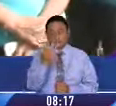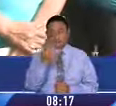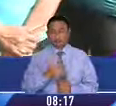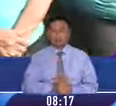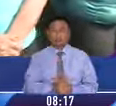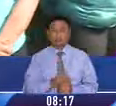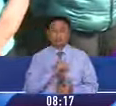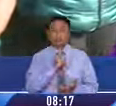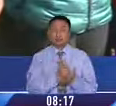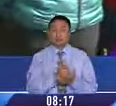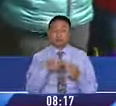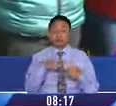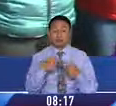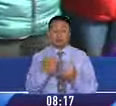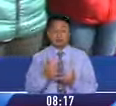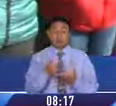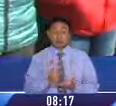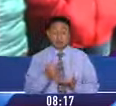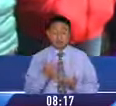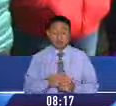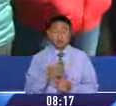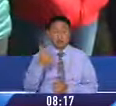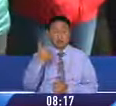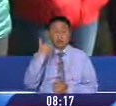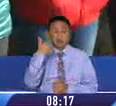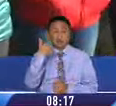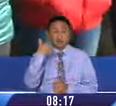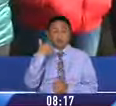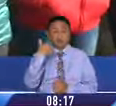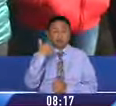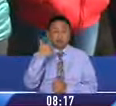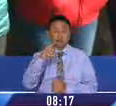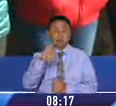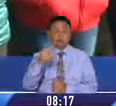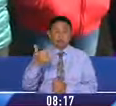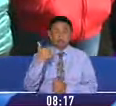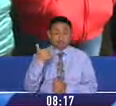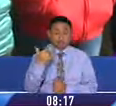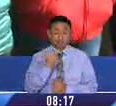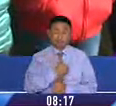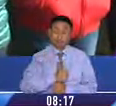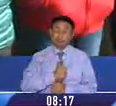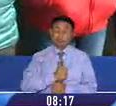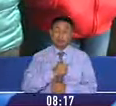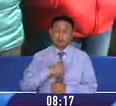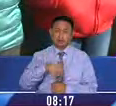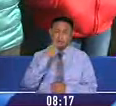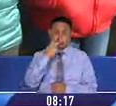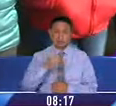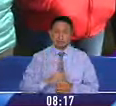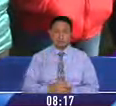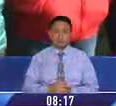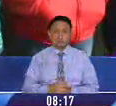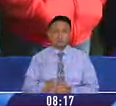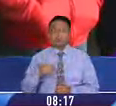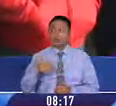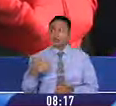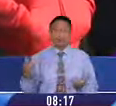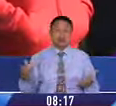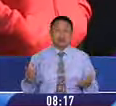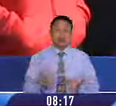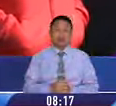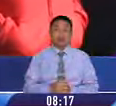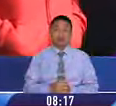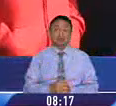tenemos respuesta alguna. Hemos llamado insistentemente algunas ocasiones, pero lamentablemente ustedes ven que brillan por la ausencia y no